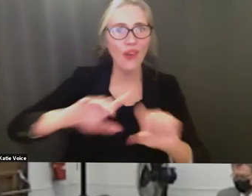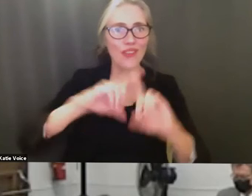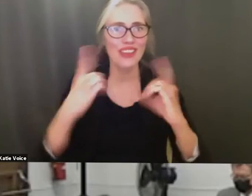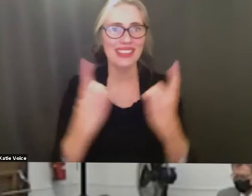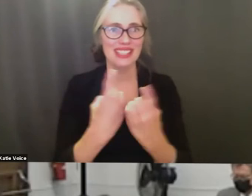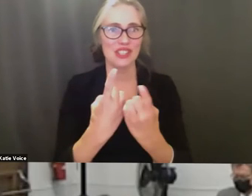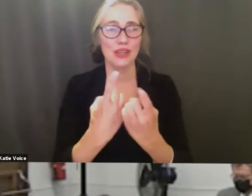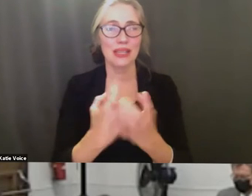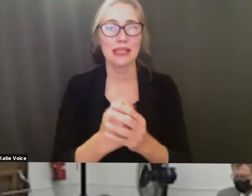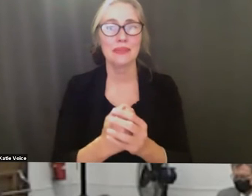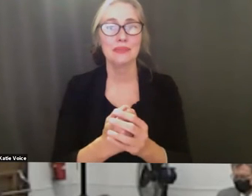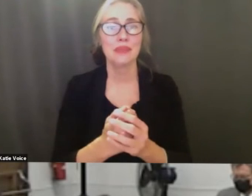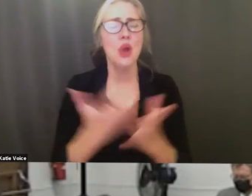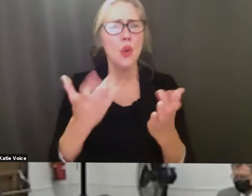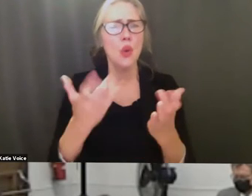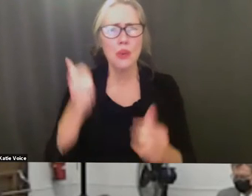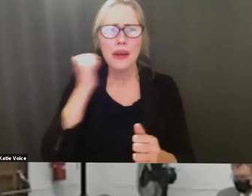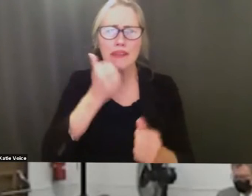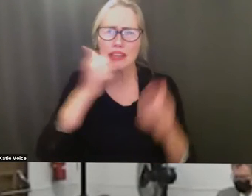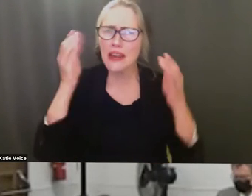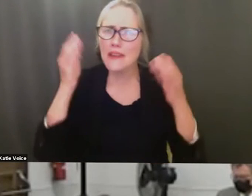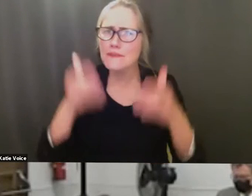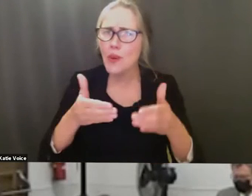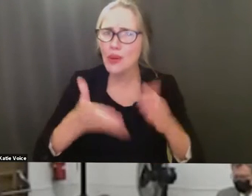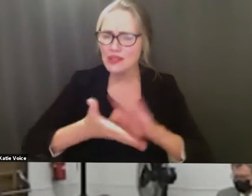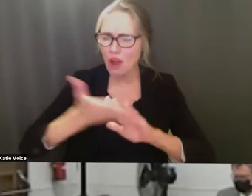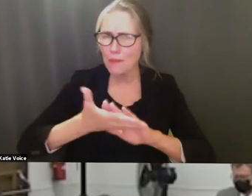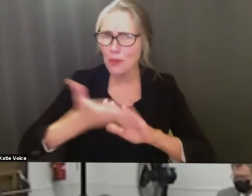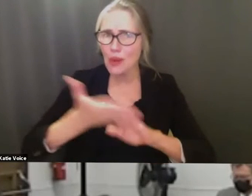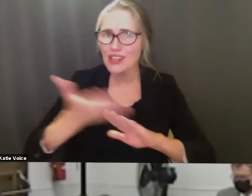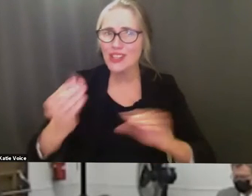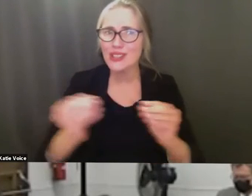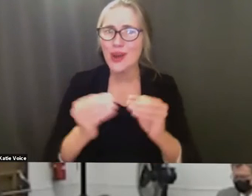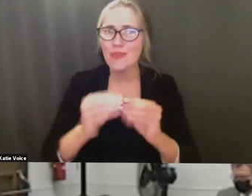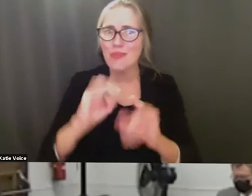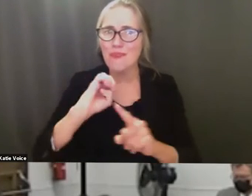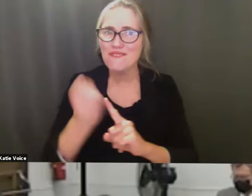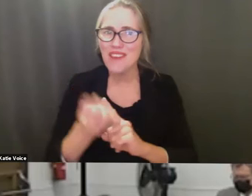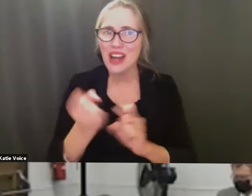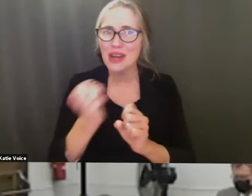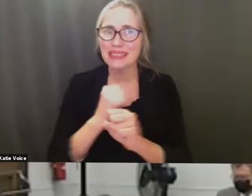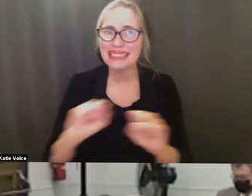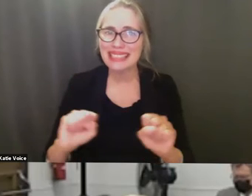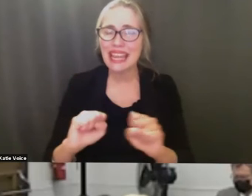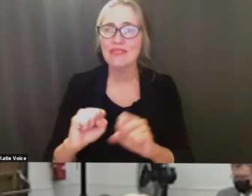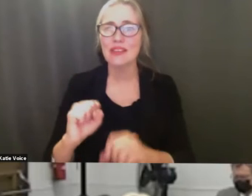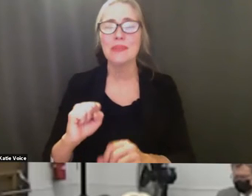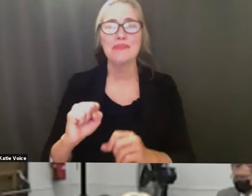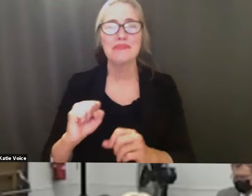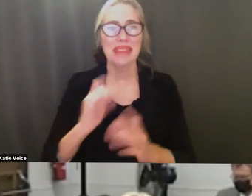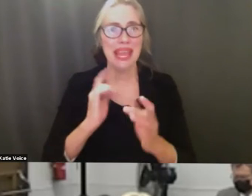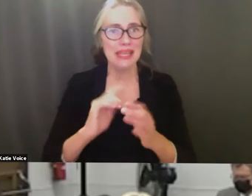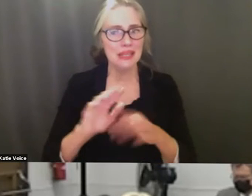Y para tener este enfoque diario en estas operaciones y cómo podemos mejorar nuestras